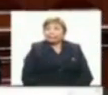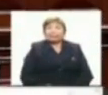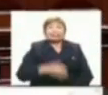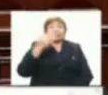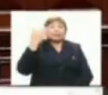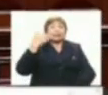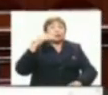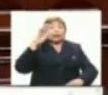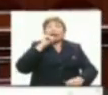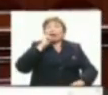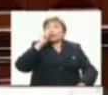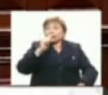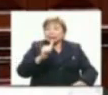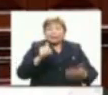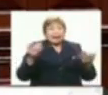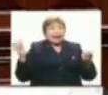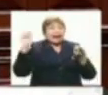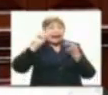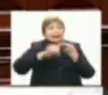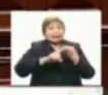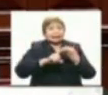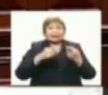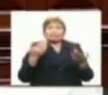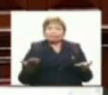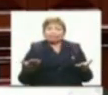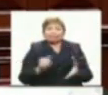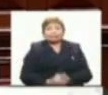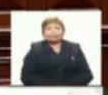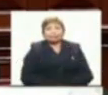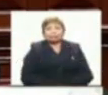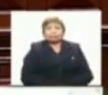Fue así hasta que llegaron